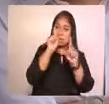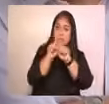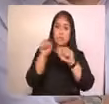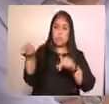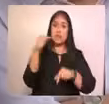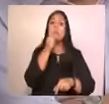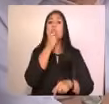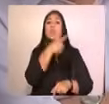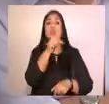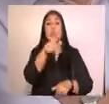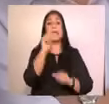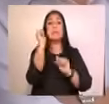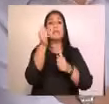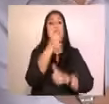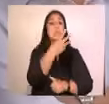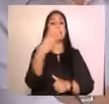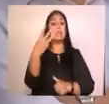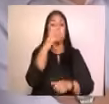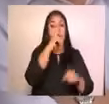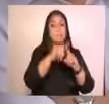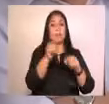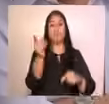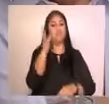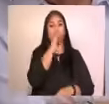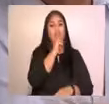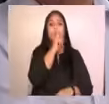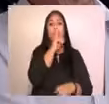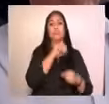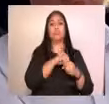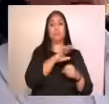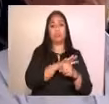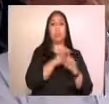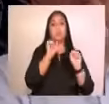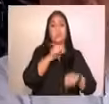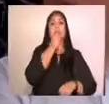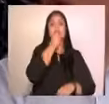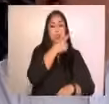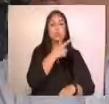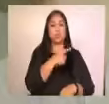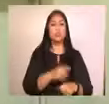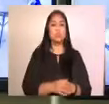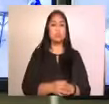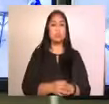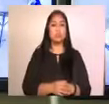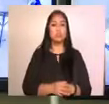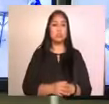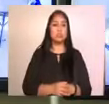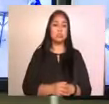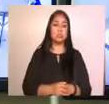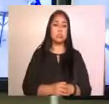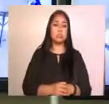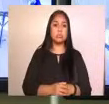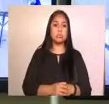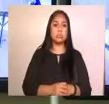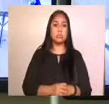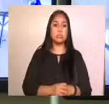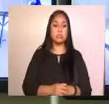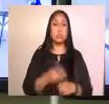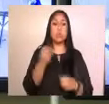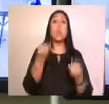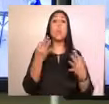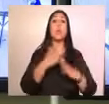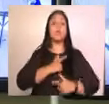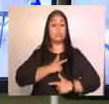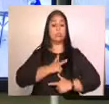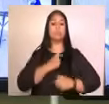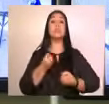al 1533, que es totalmente anónimo. Gracias. A usted, señor director. ¿Guardias? El